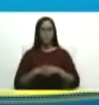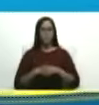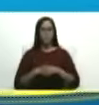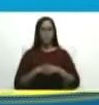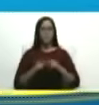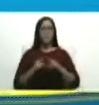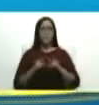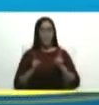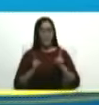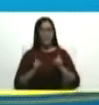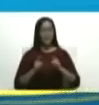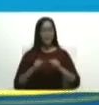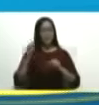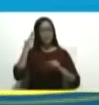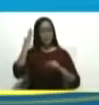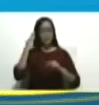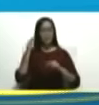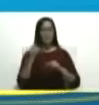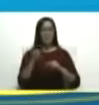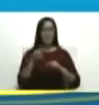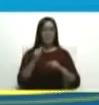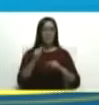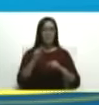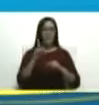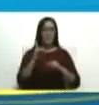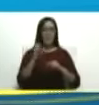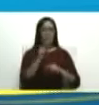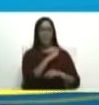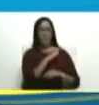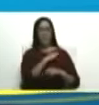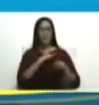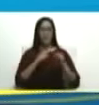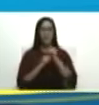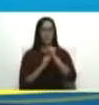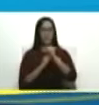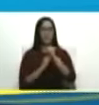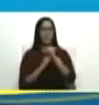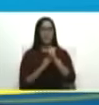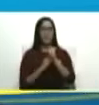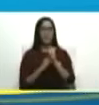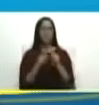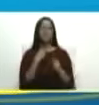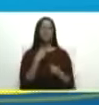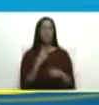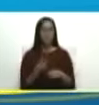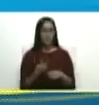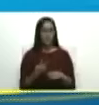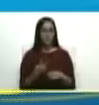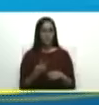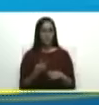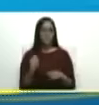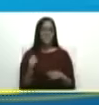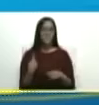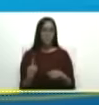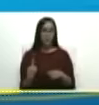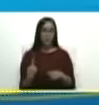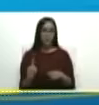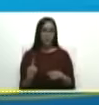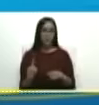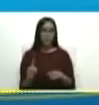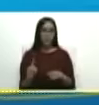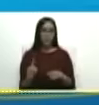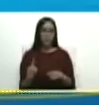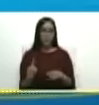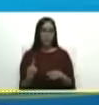Pero sabe Gerardo Blay, jefe, líder y vocero principal